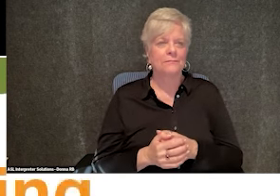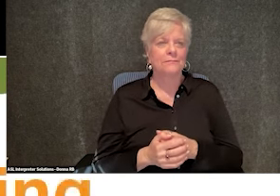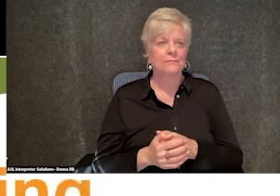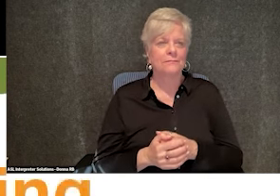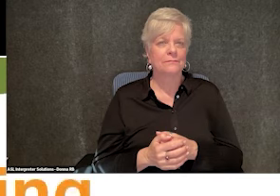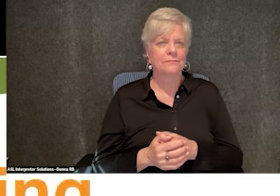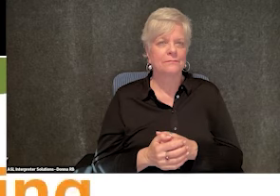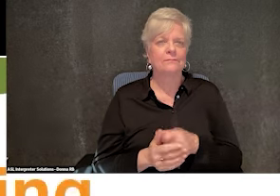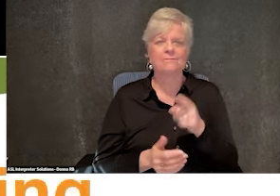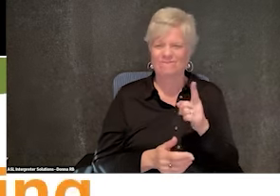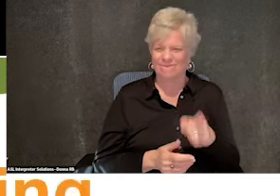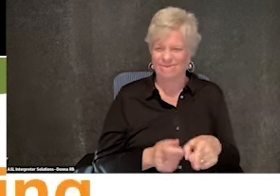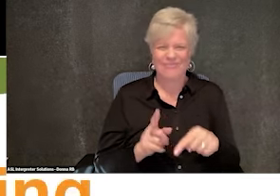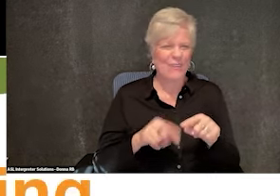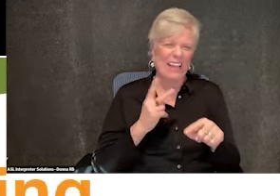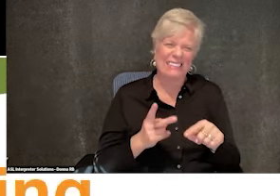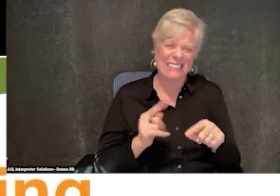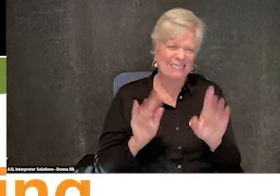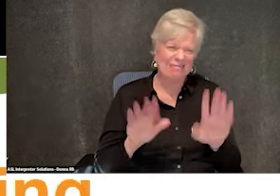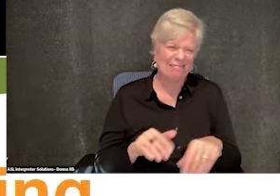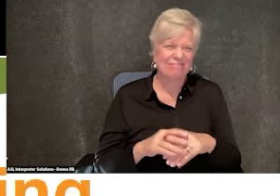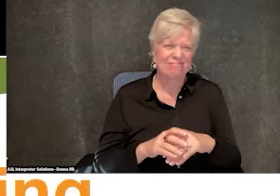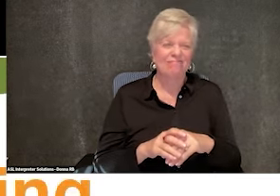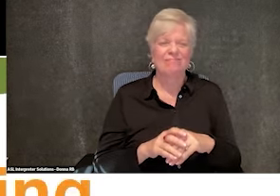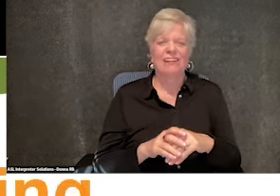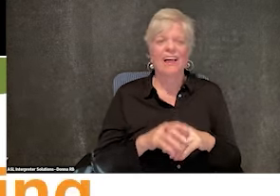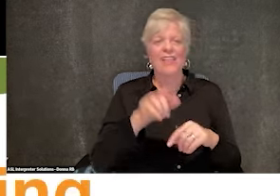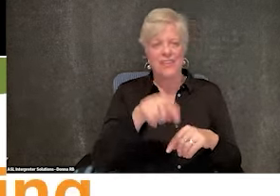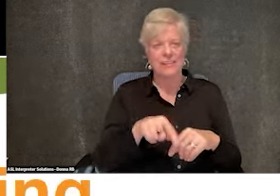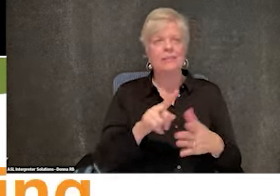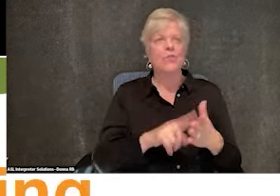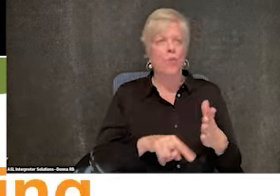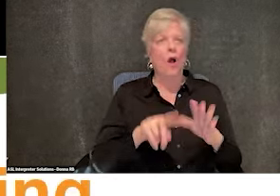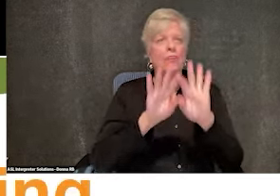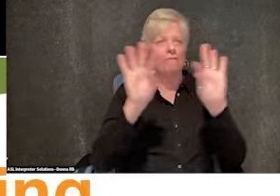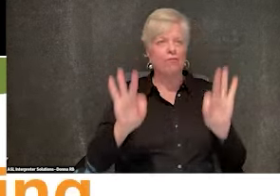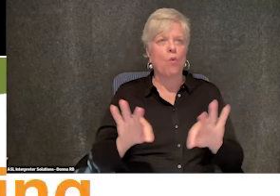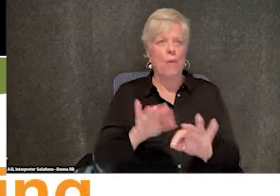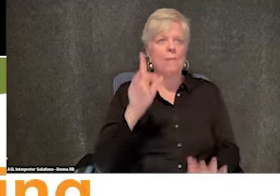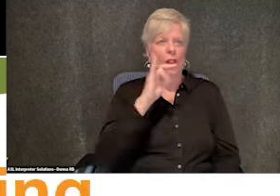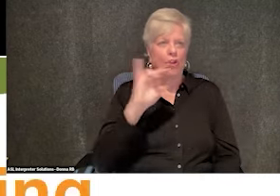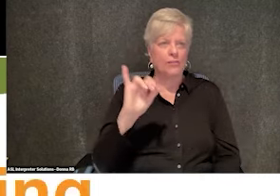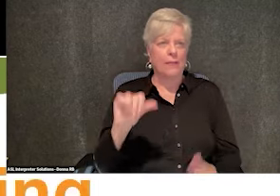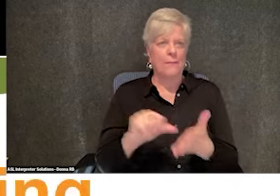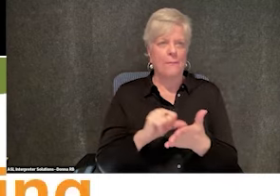acuerdo de toma de decisiones con apoyo.